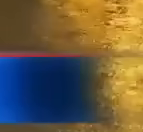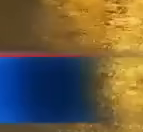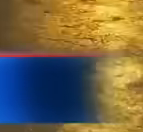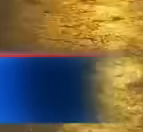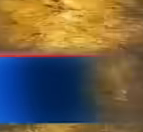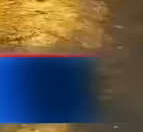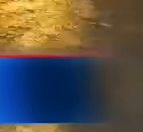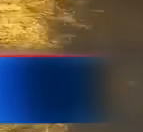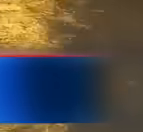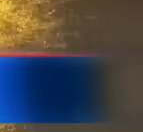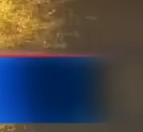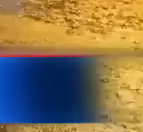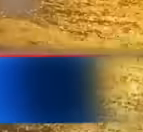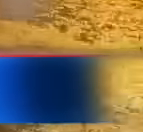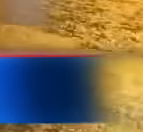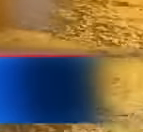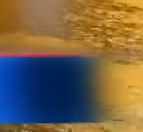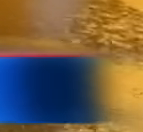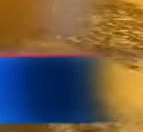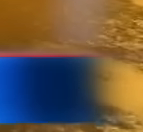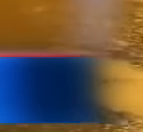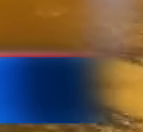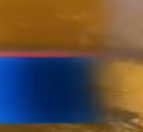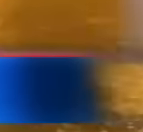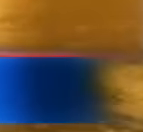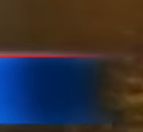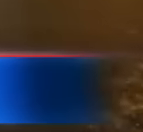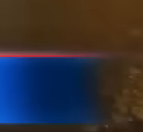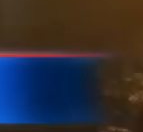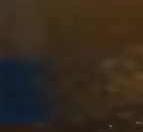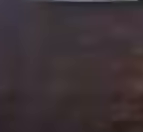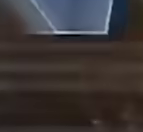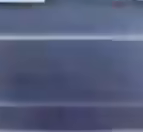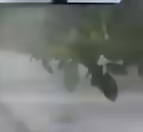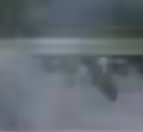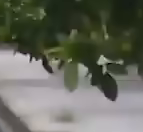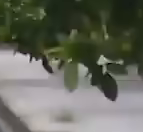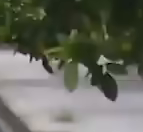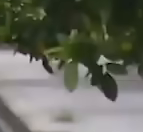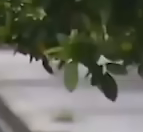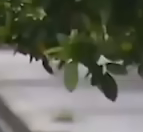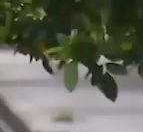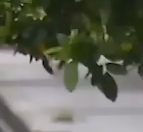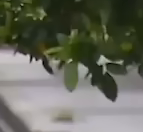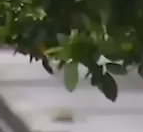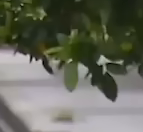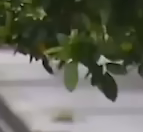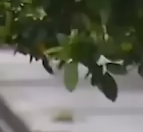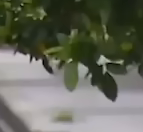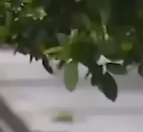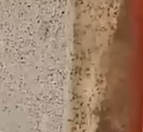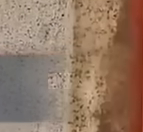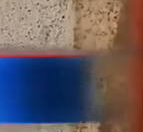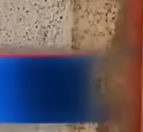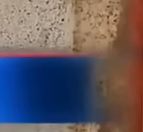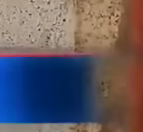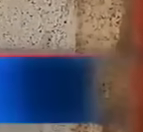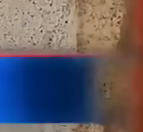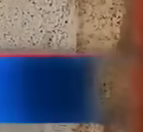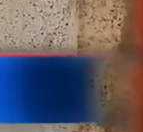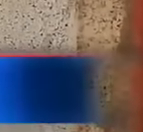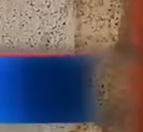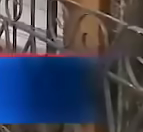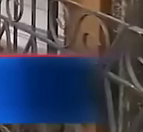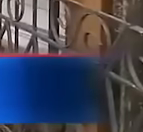Intensas lluvias provocaron inundaciones en la provincia de Los Ríos. Balacera en el norte de Guayaquil dejó un muerto